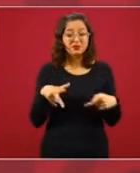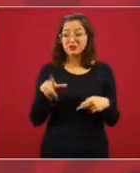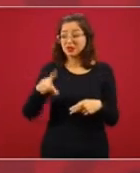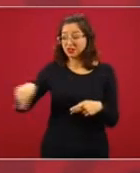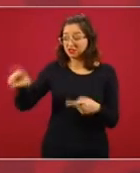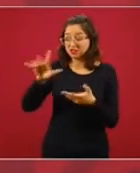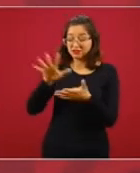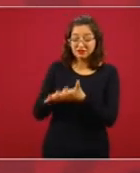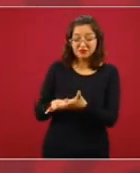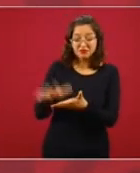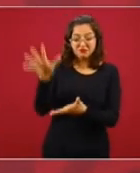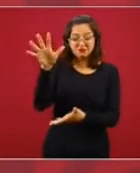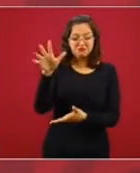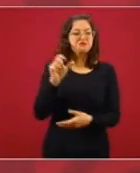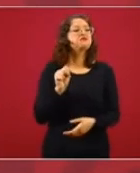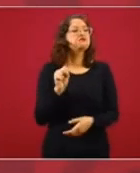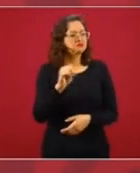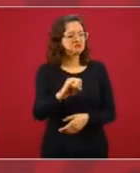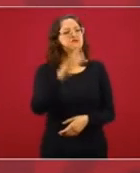acuerdo.